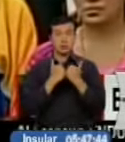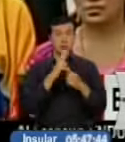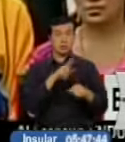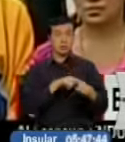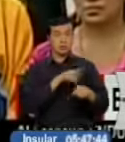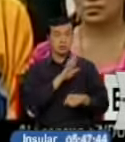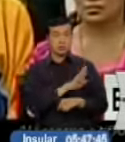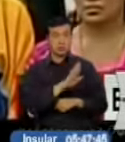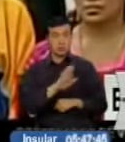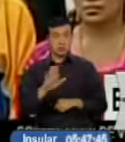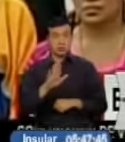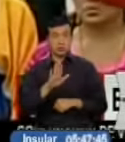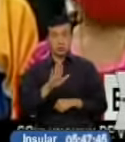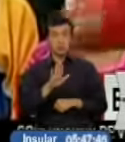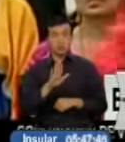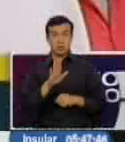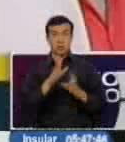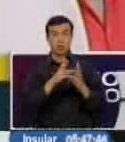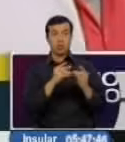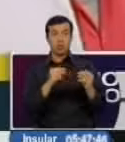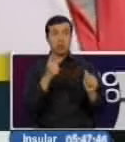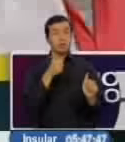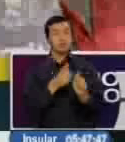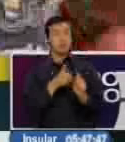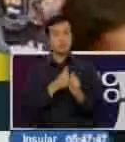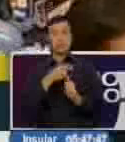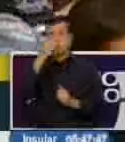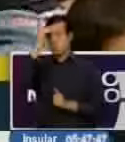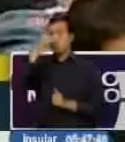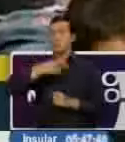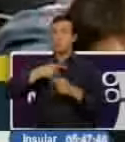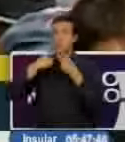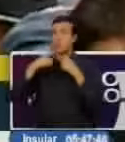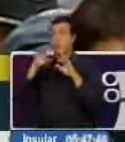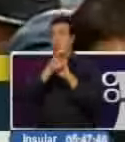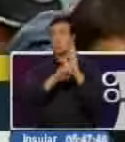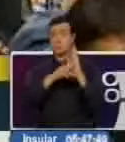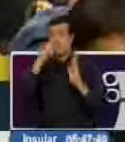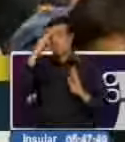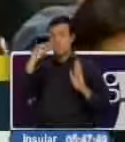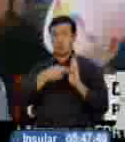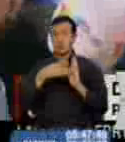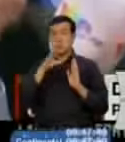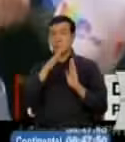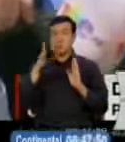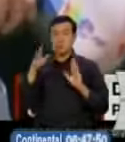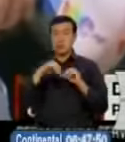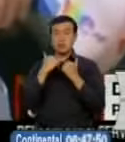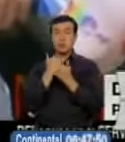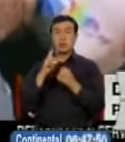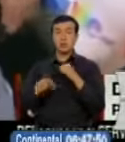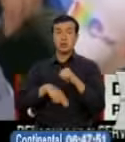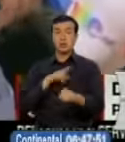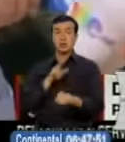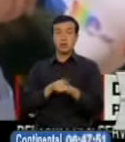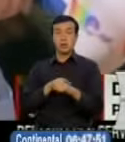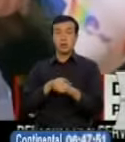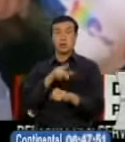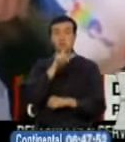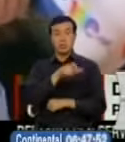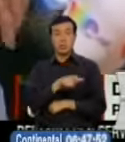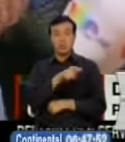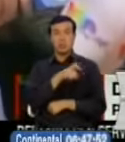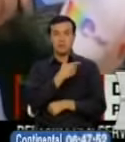a un paso de autodisolverse. Una decisión que fue calificada de inconstitucional por el principal de la Asamblea Nacional, Henry Ramos Ayub, al tiempo